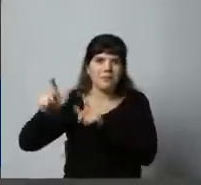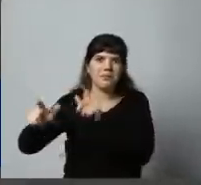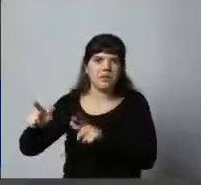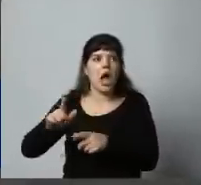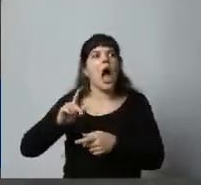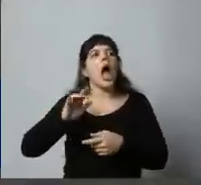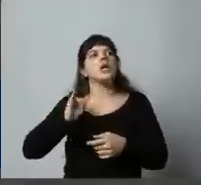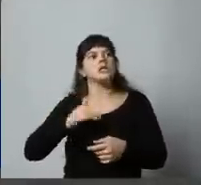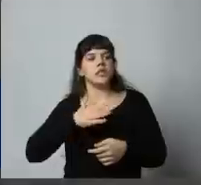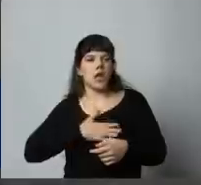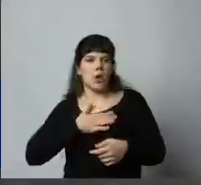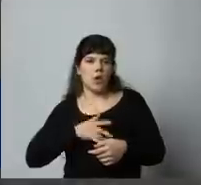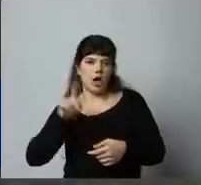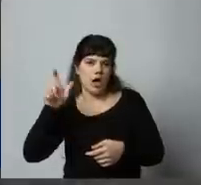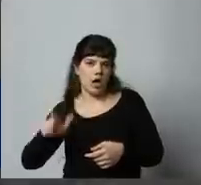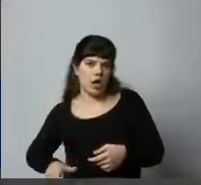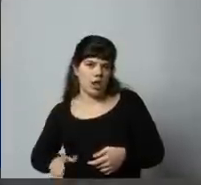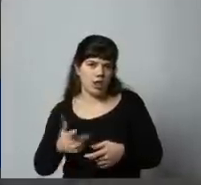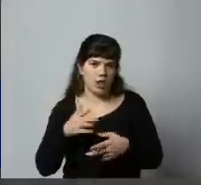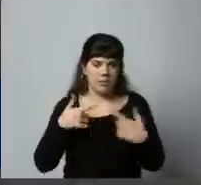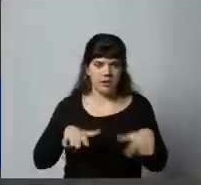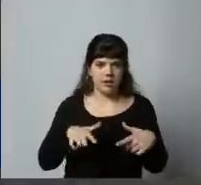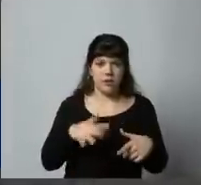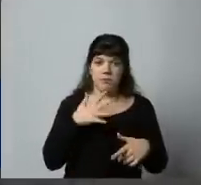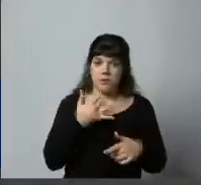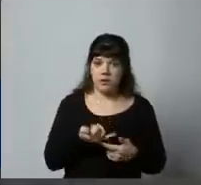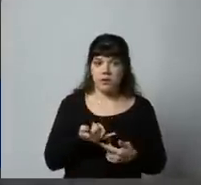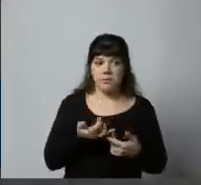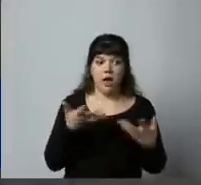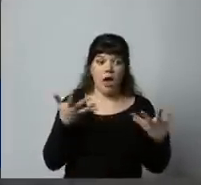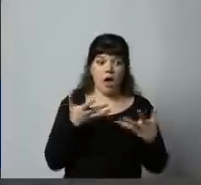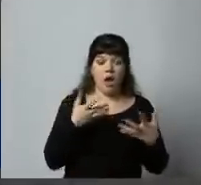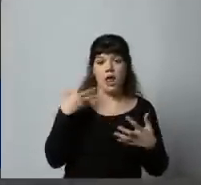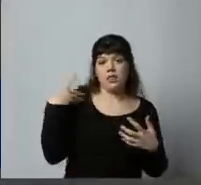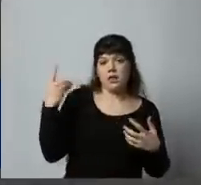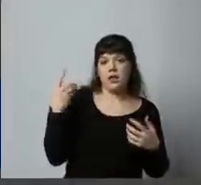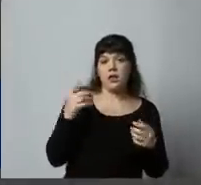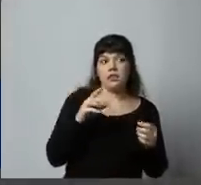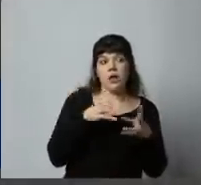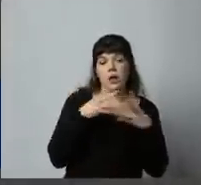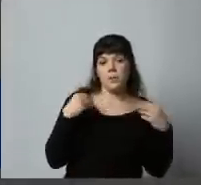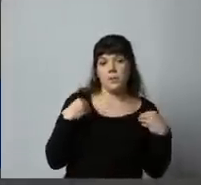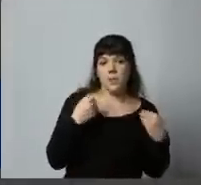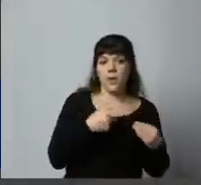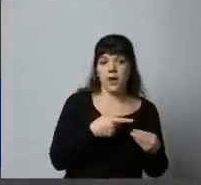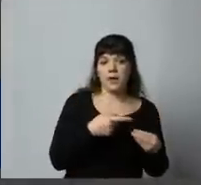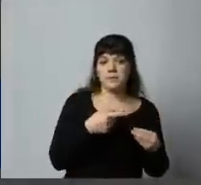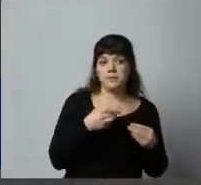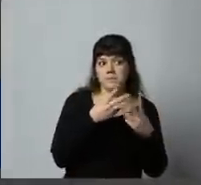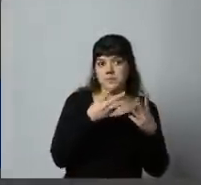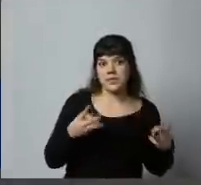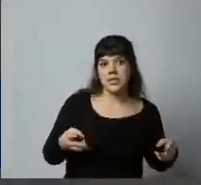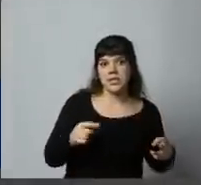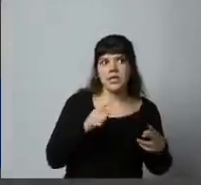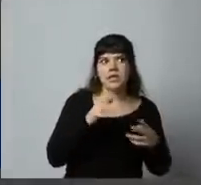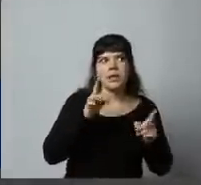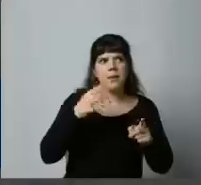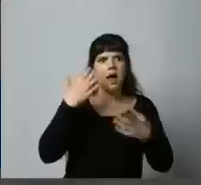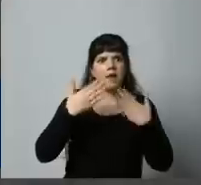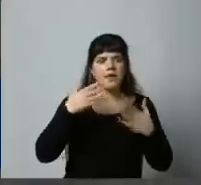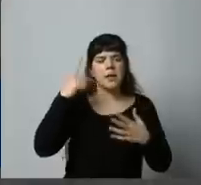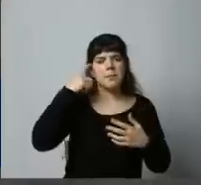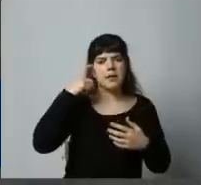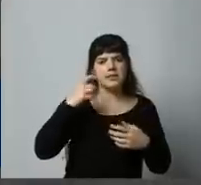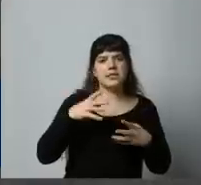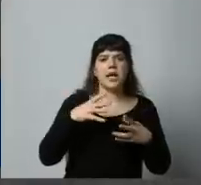verdad la la actual directora general de primaria habló de la experiencia en España que